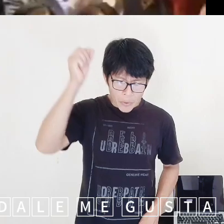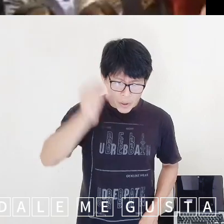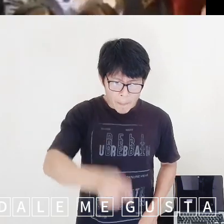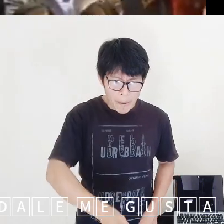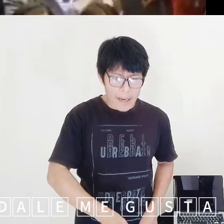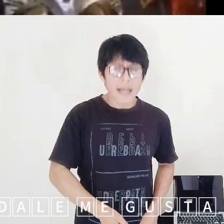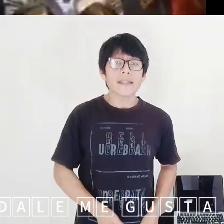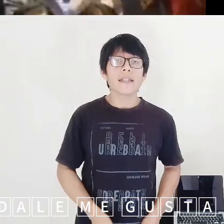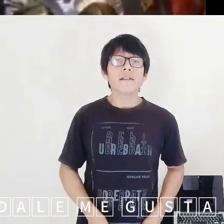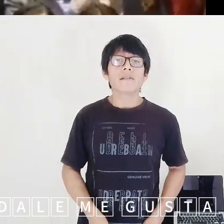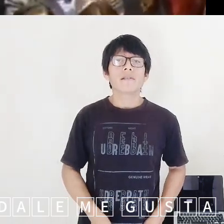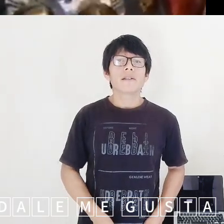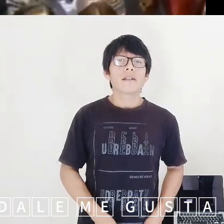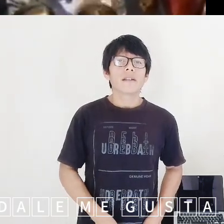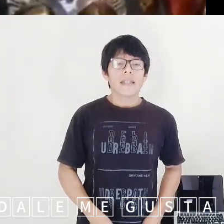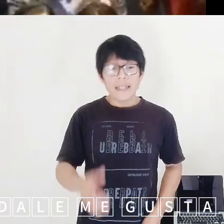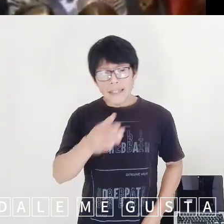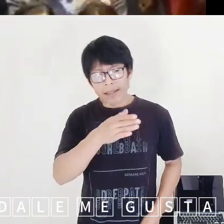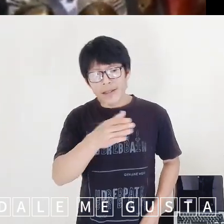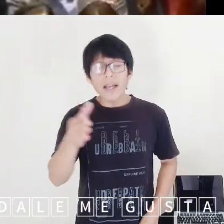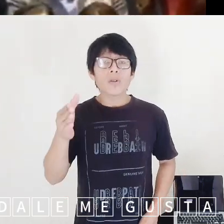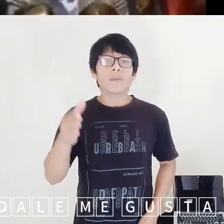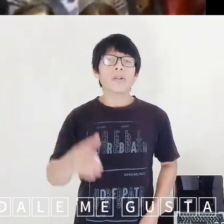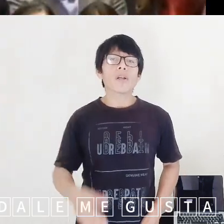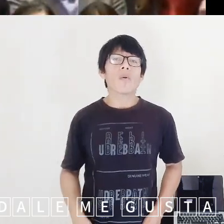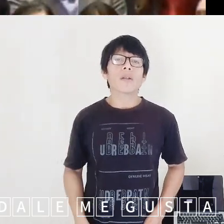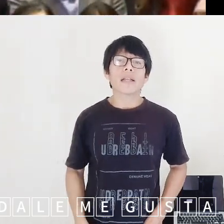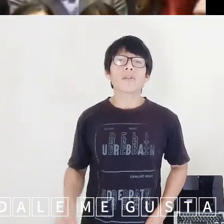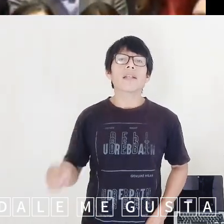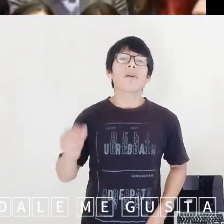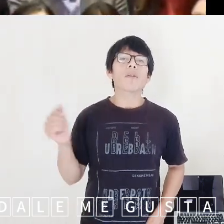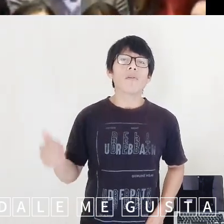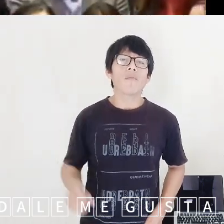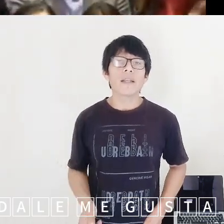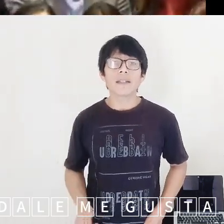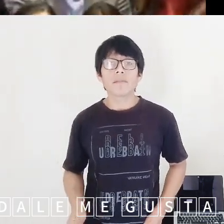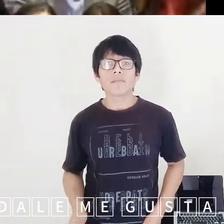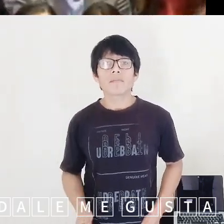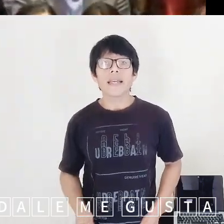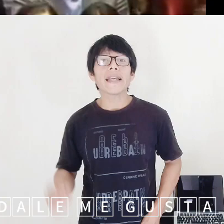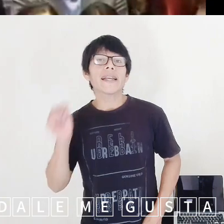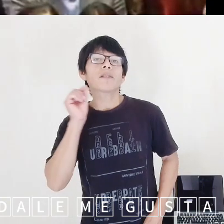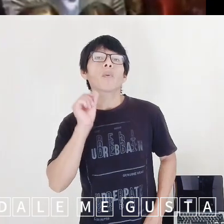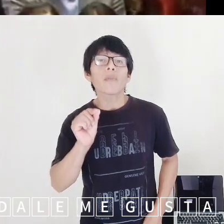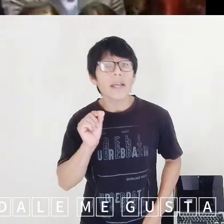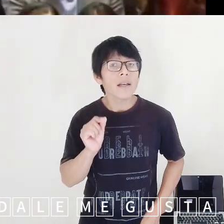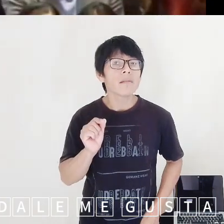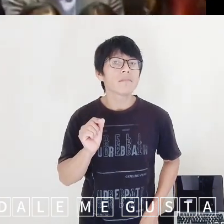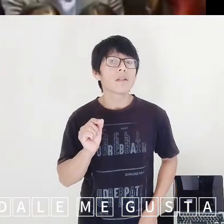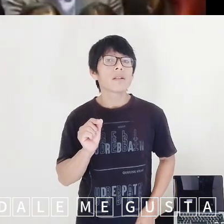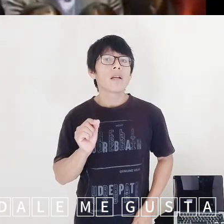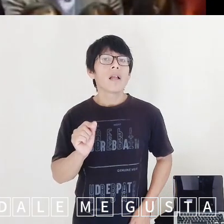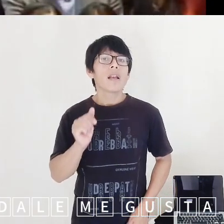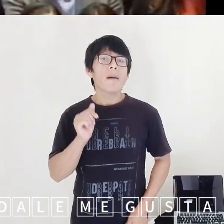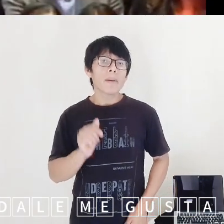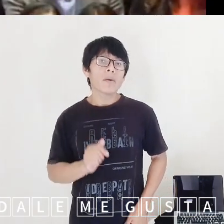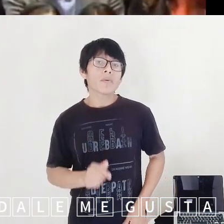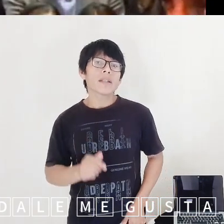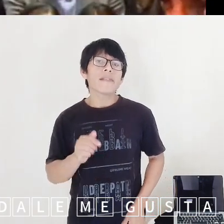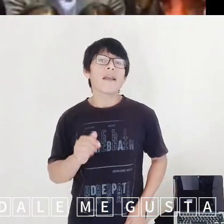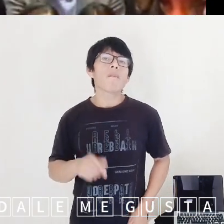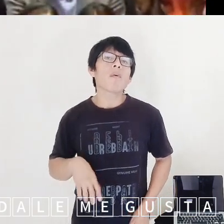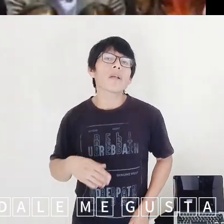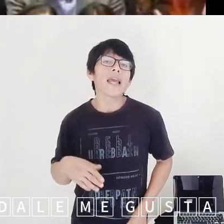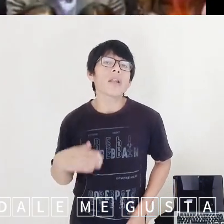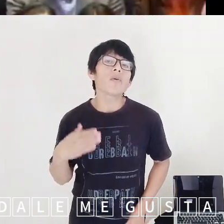a México y pararse, citar a los medios de comunicación y dar una conferencia y responder la